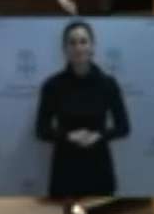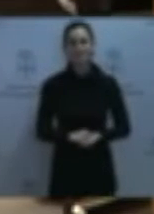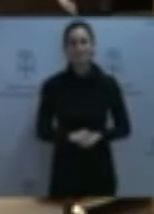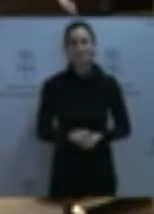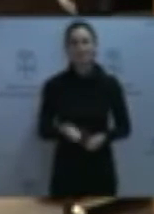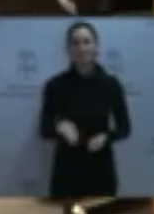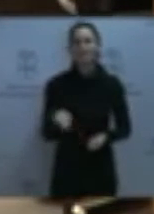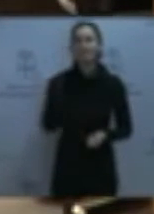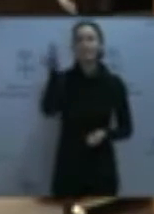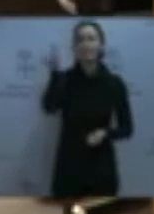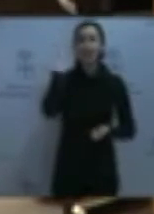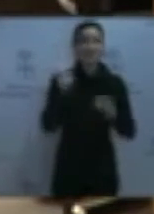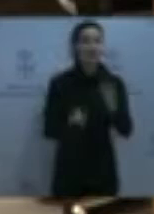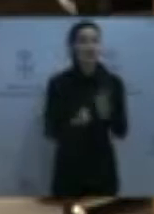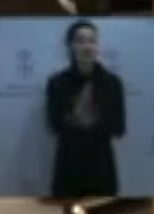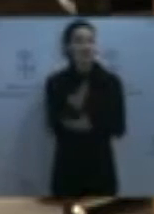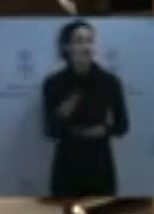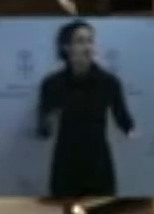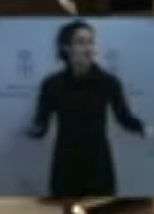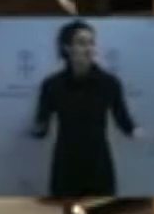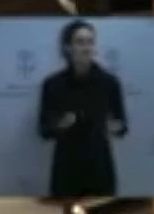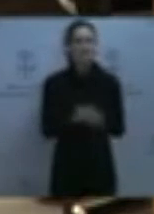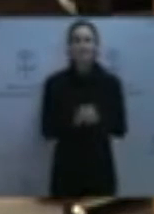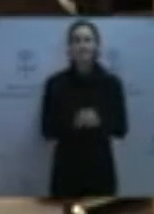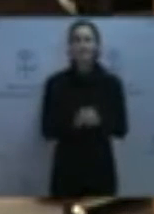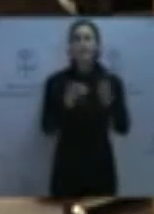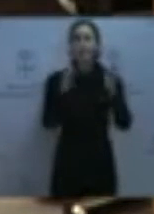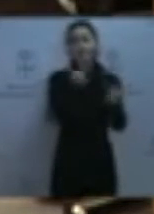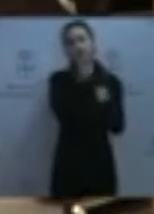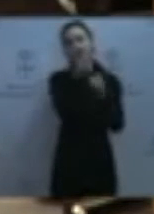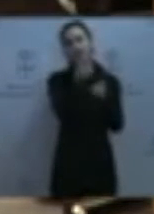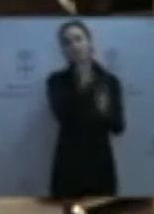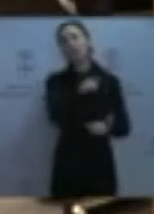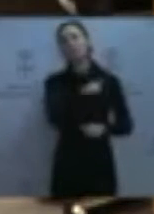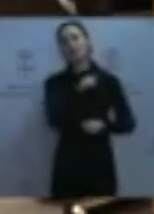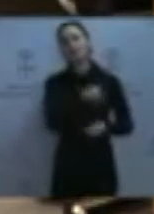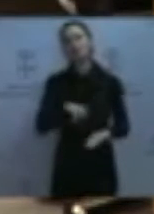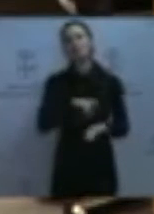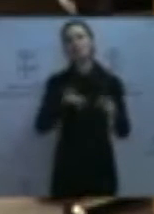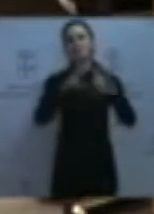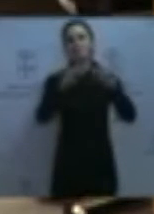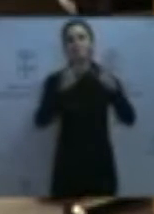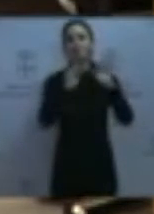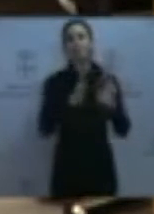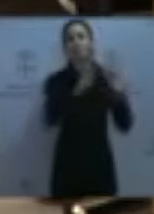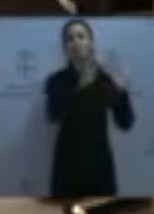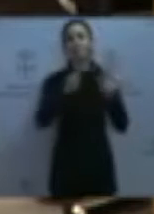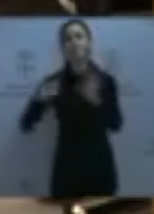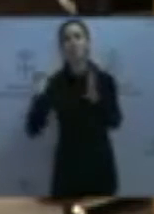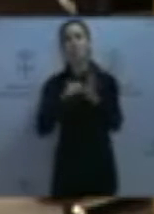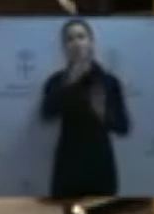Ayer, un día como otro cualquiera, nos dieron a conocer los datos de desempleo. En Asturias ya superan